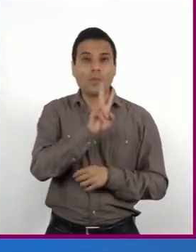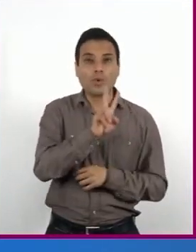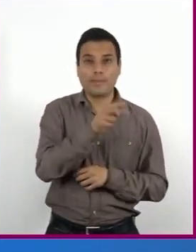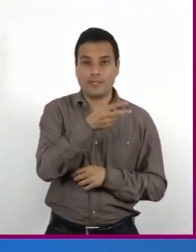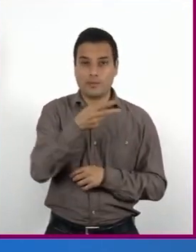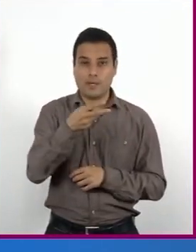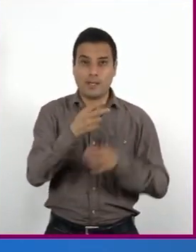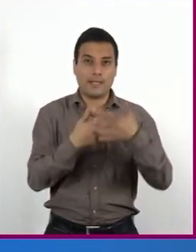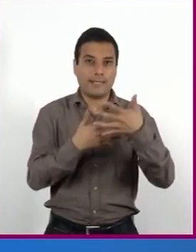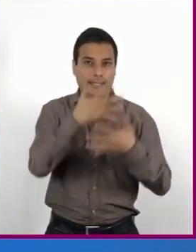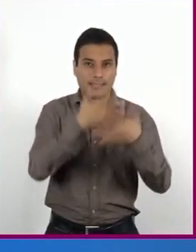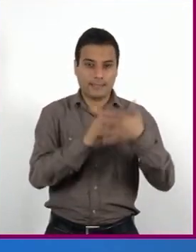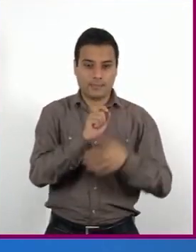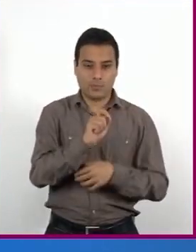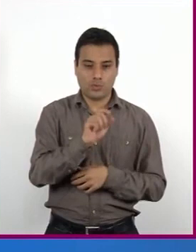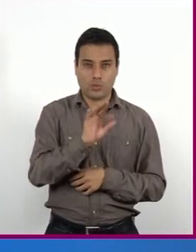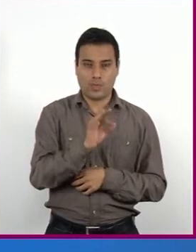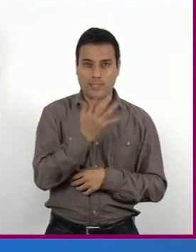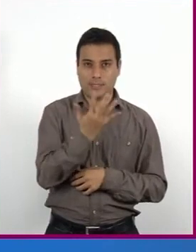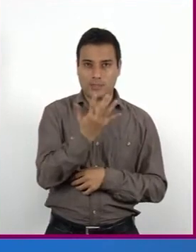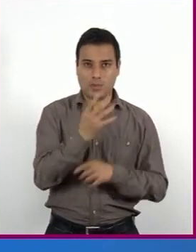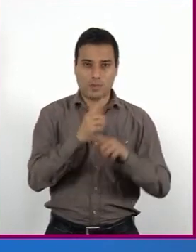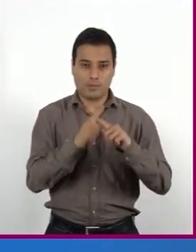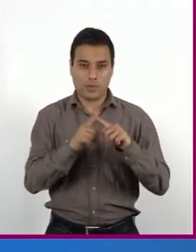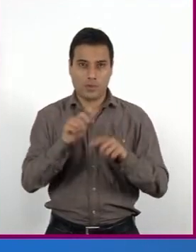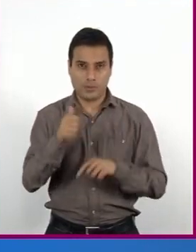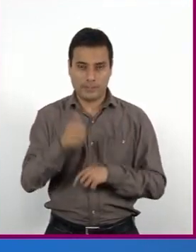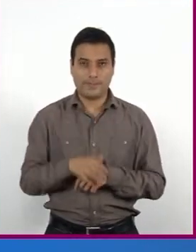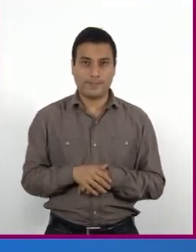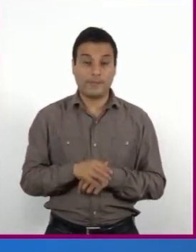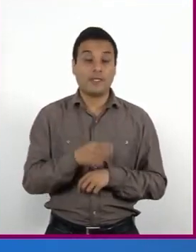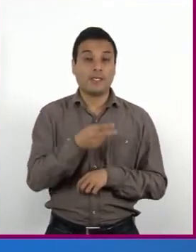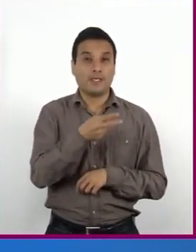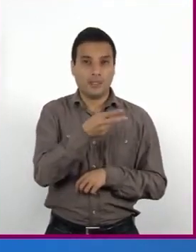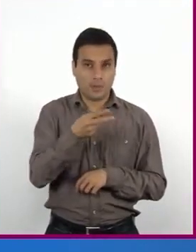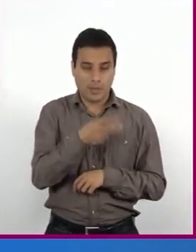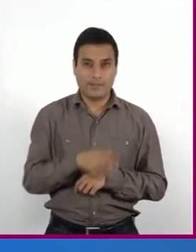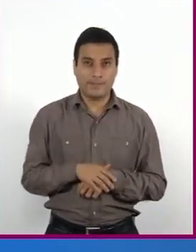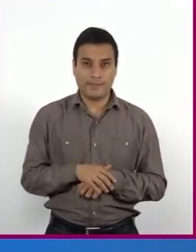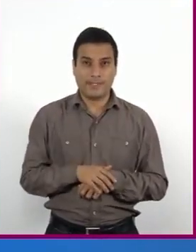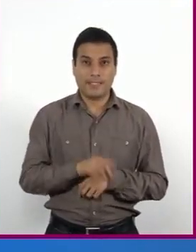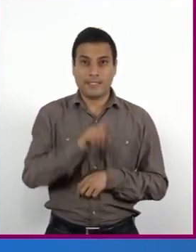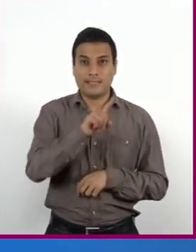igual a 15.45 por 11, que es igual a